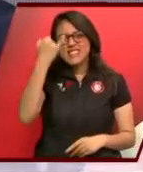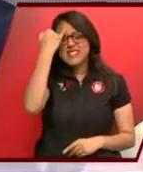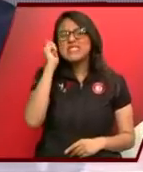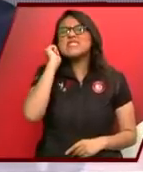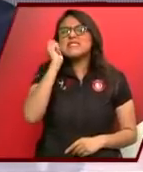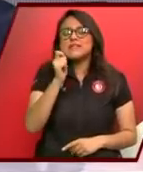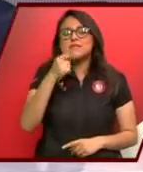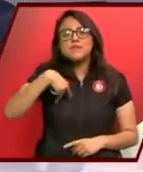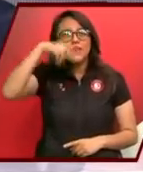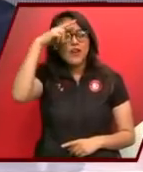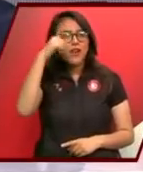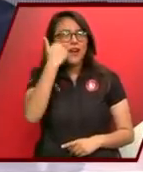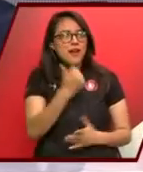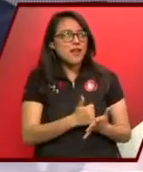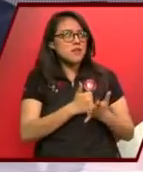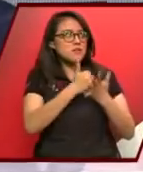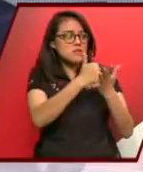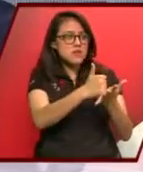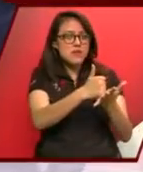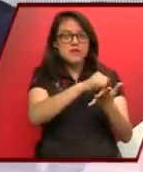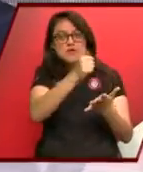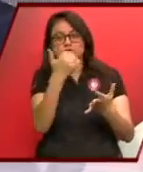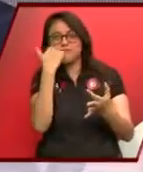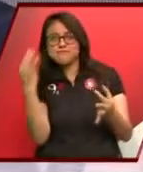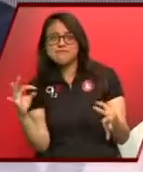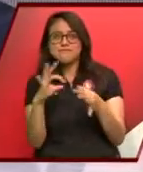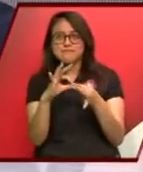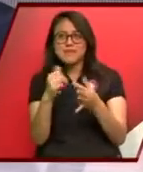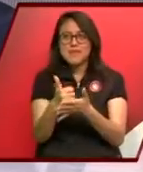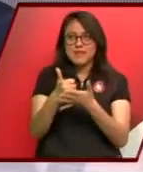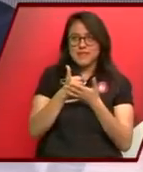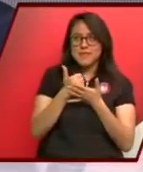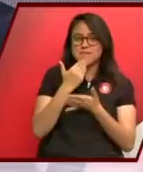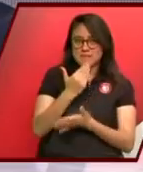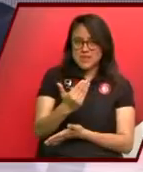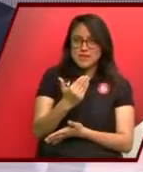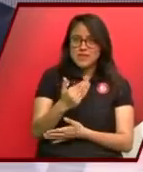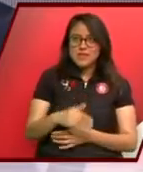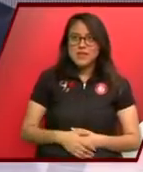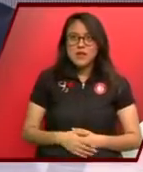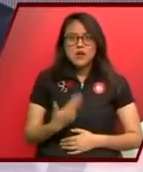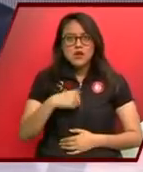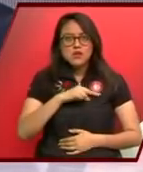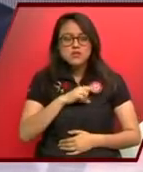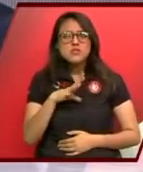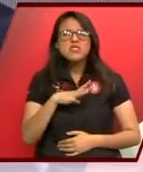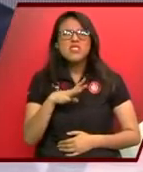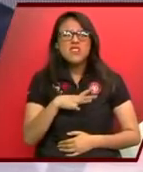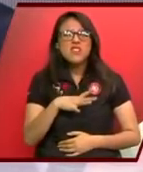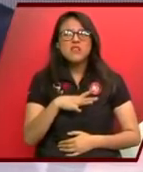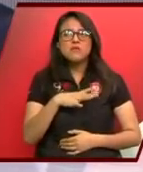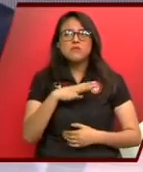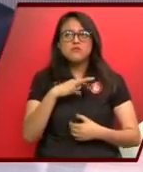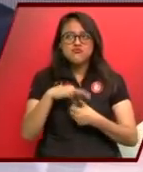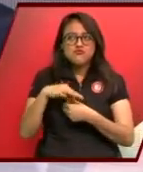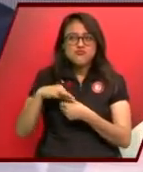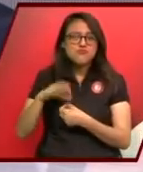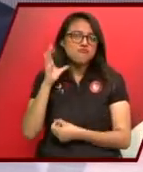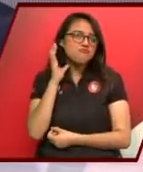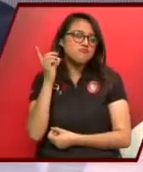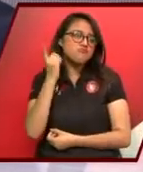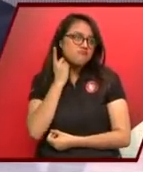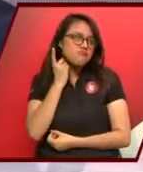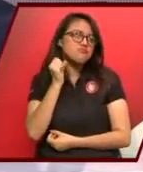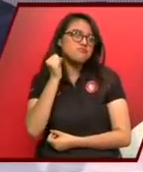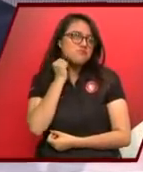es descubrir que hay un mexicano que quiere ayudar y uno que solicita que lo ayuden. Hemos sustituido votaciones en cámaras de